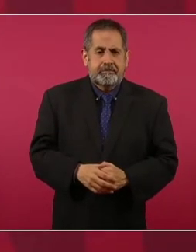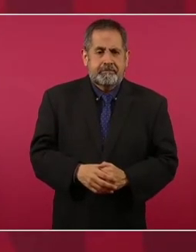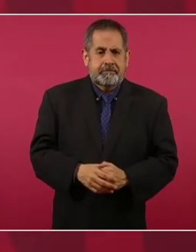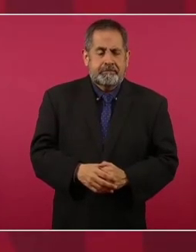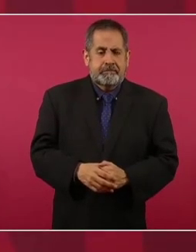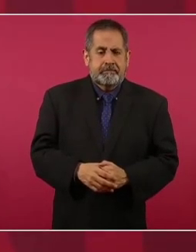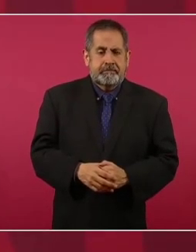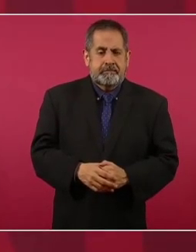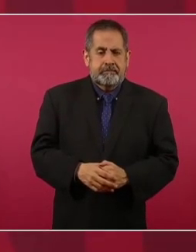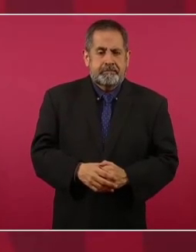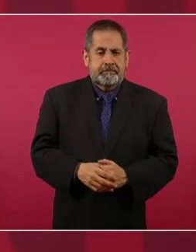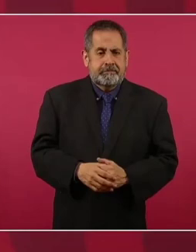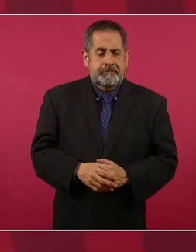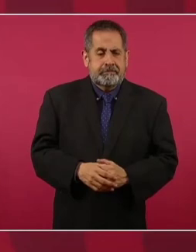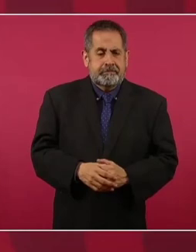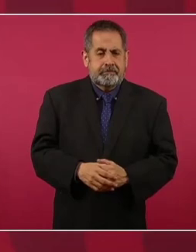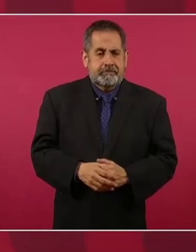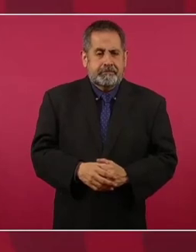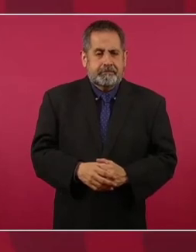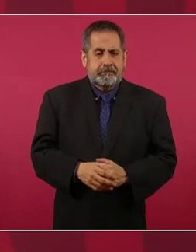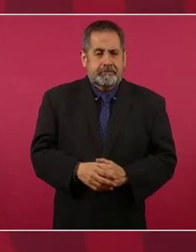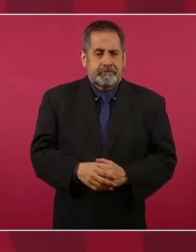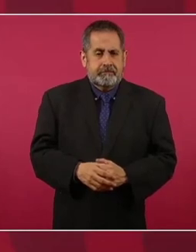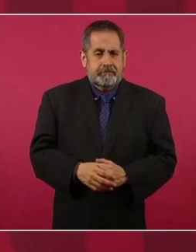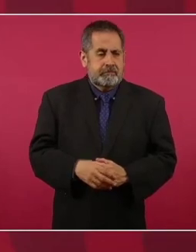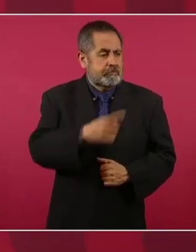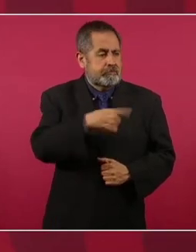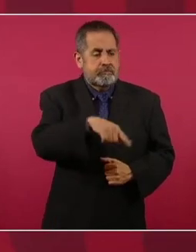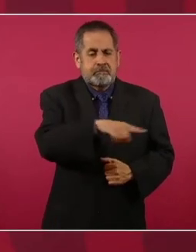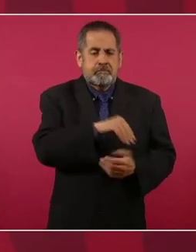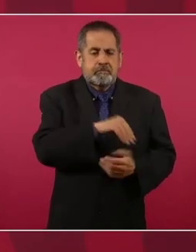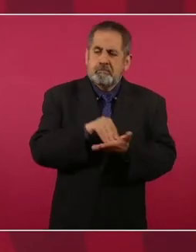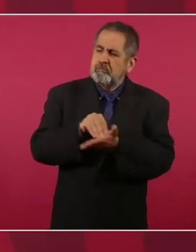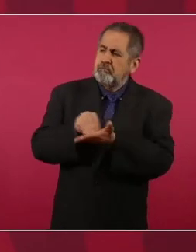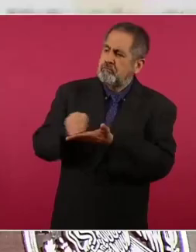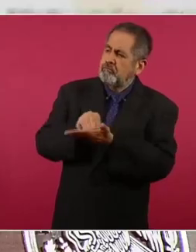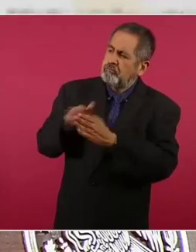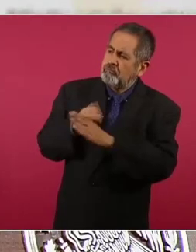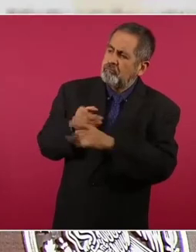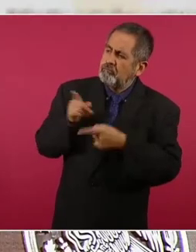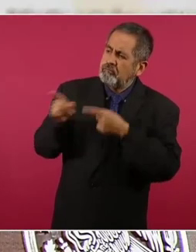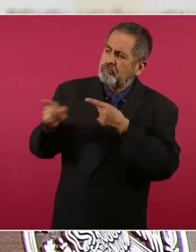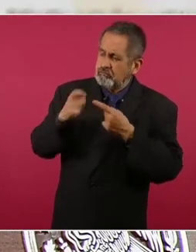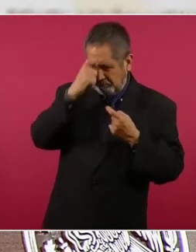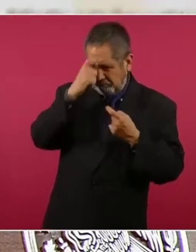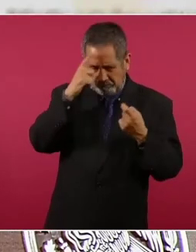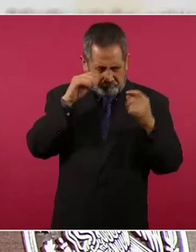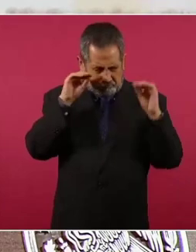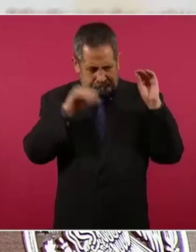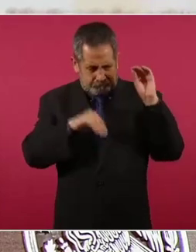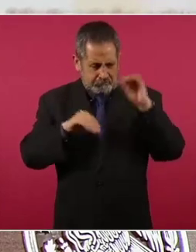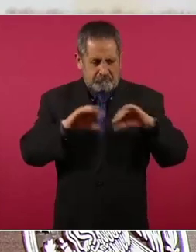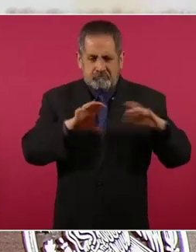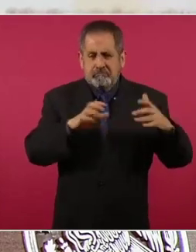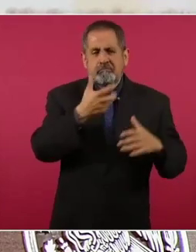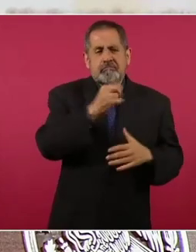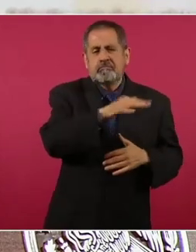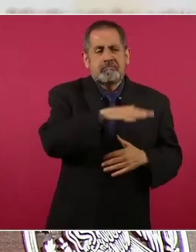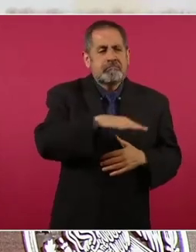Van a seguir las calumnias. Eso tiene que ver con el AMPA del